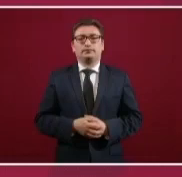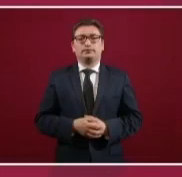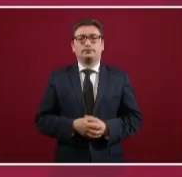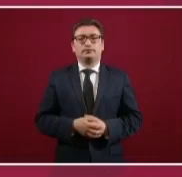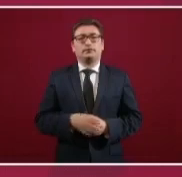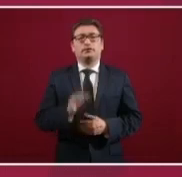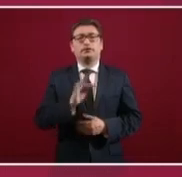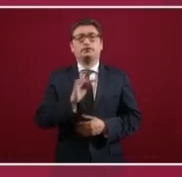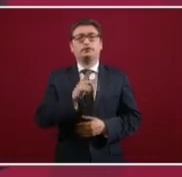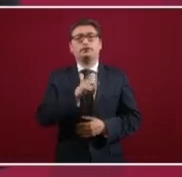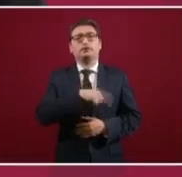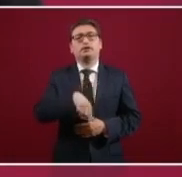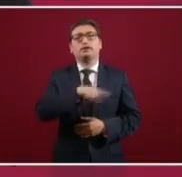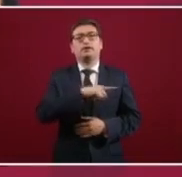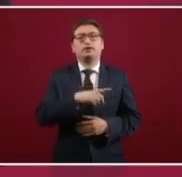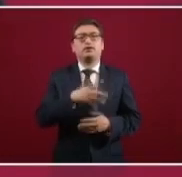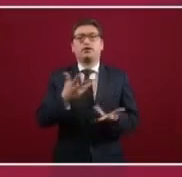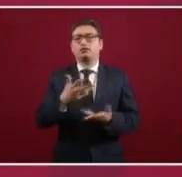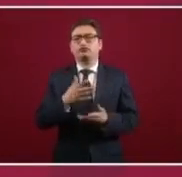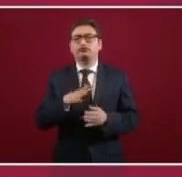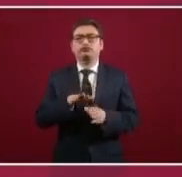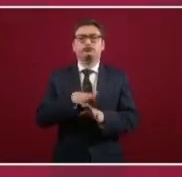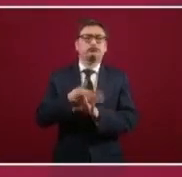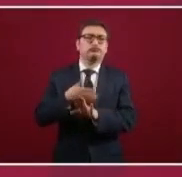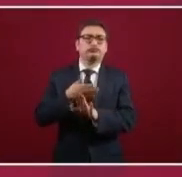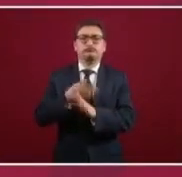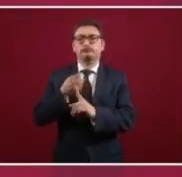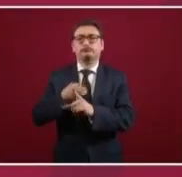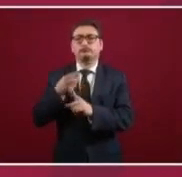que para exacerbar